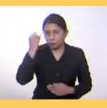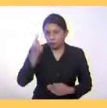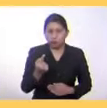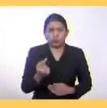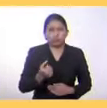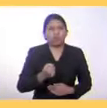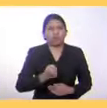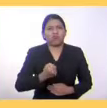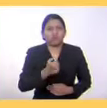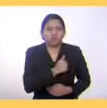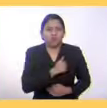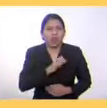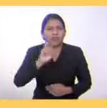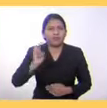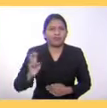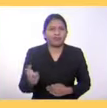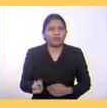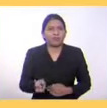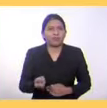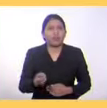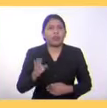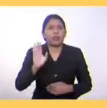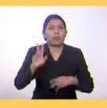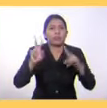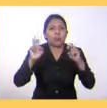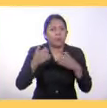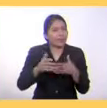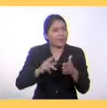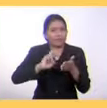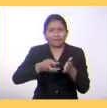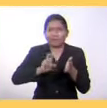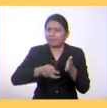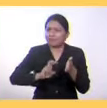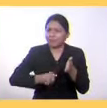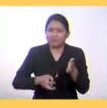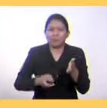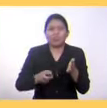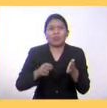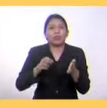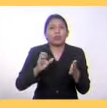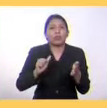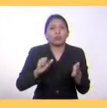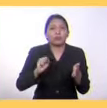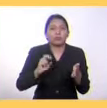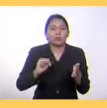cual es obligado mencionar sus memorables traducciones de El asno de